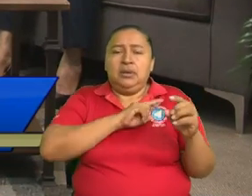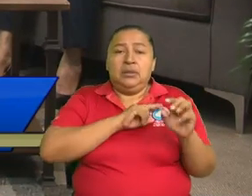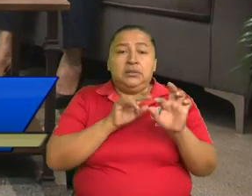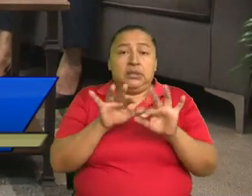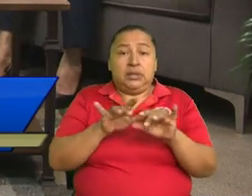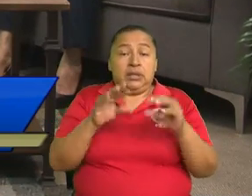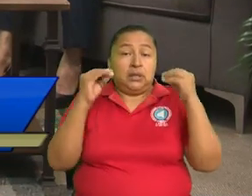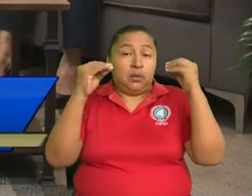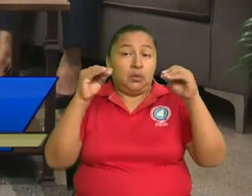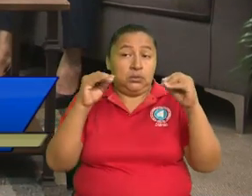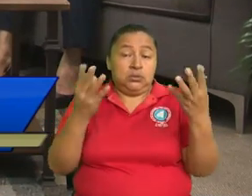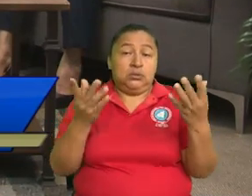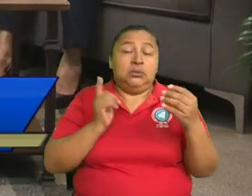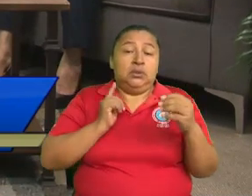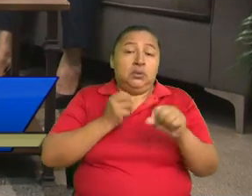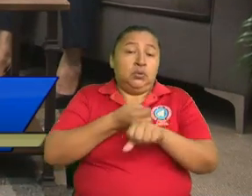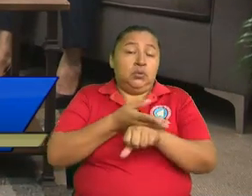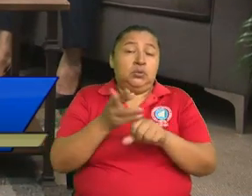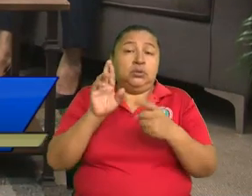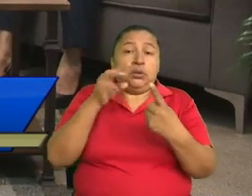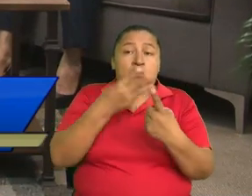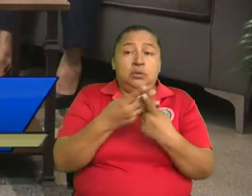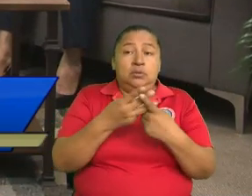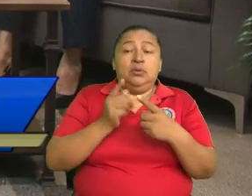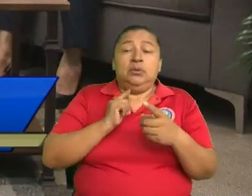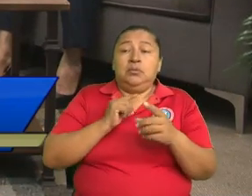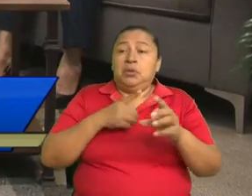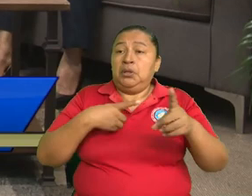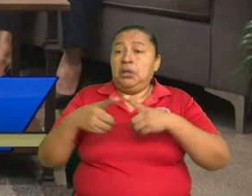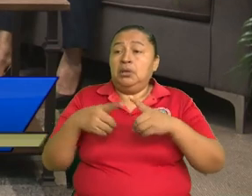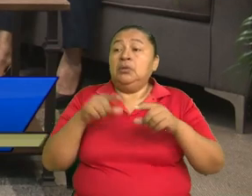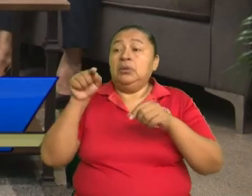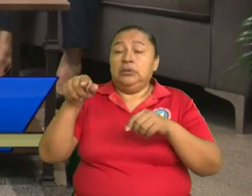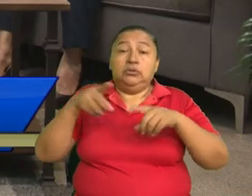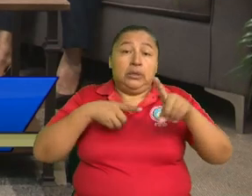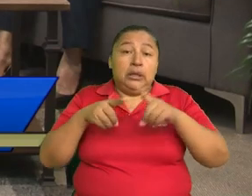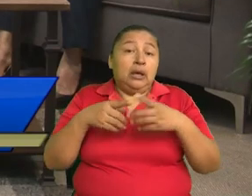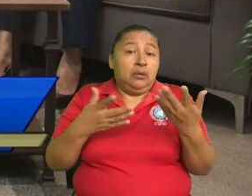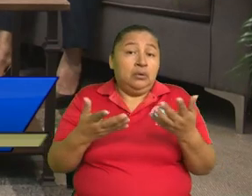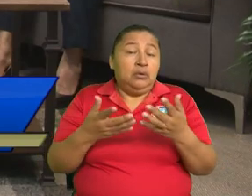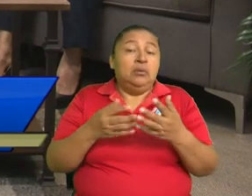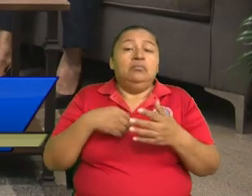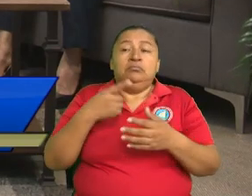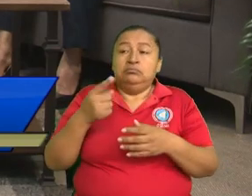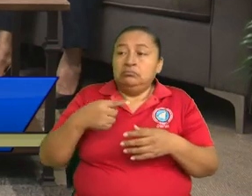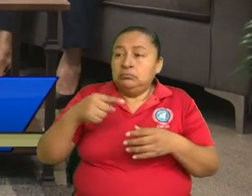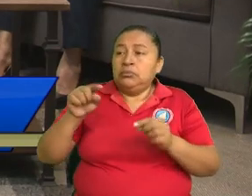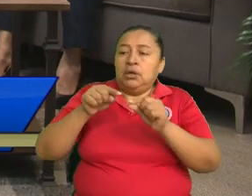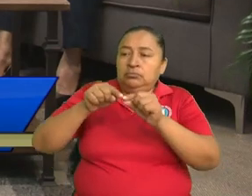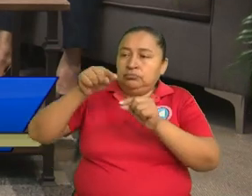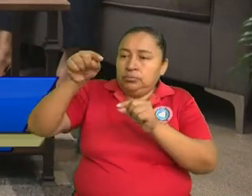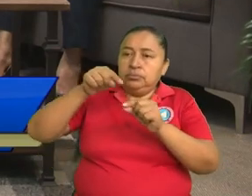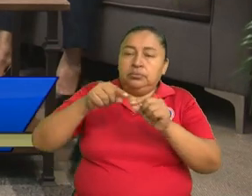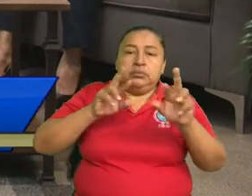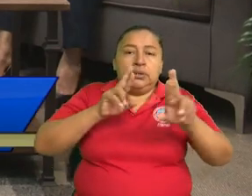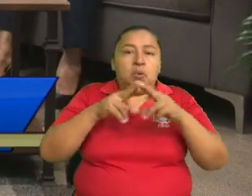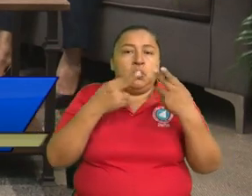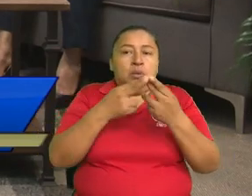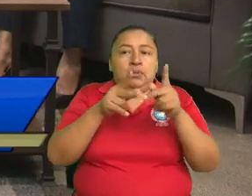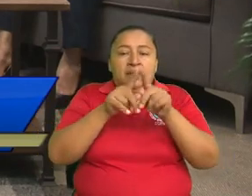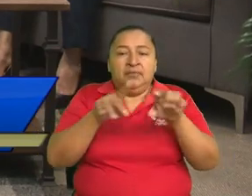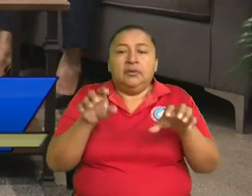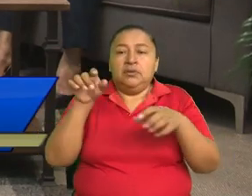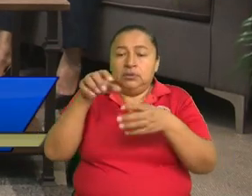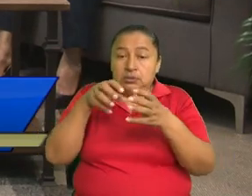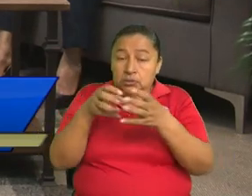educación que las tiene el Consejo Regional. Nosotros tenemos nuestros delegados, y esos delegados van a las reuniones, planificaciones de